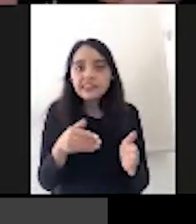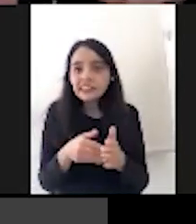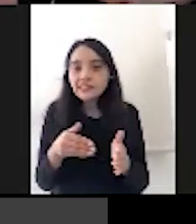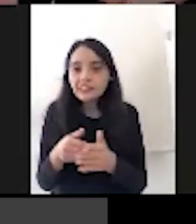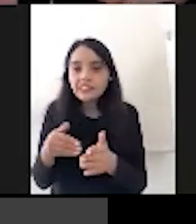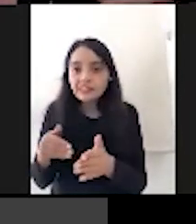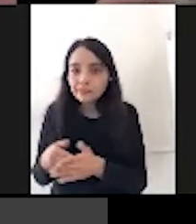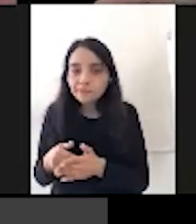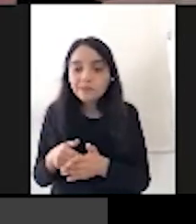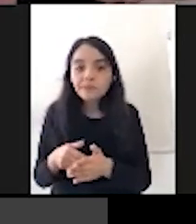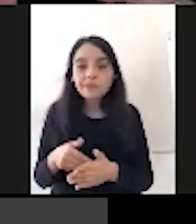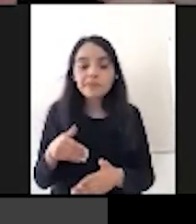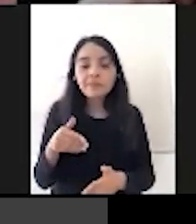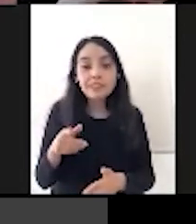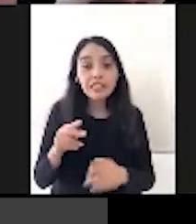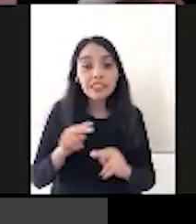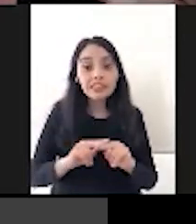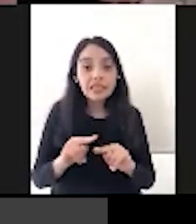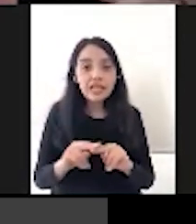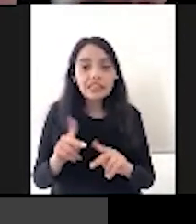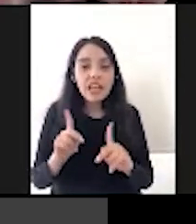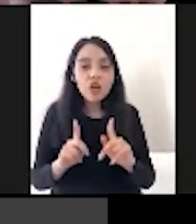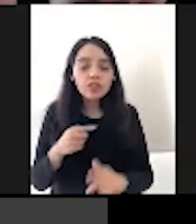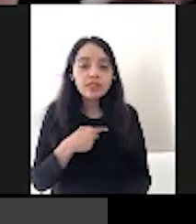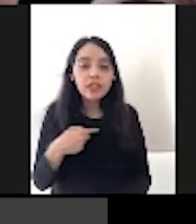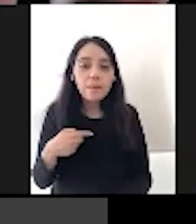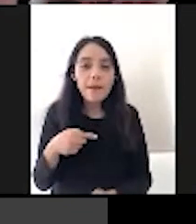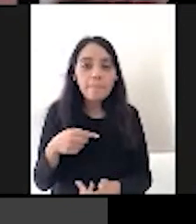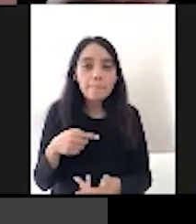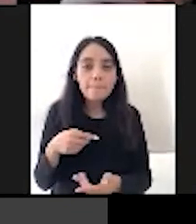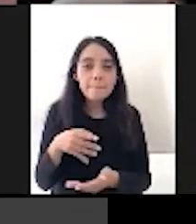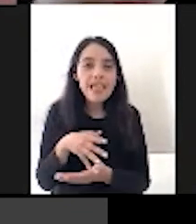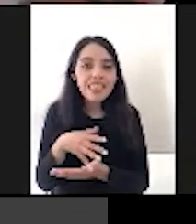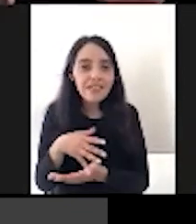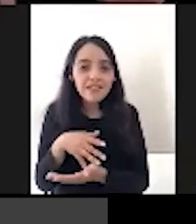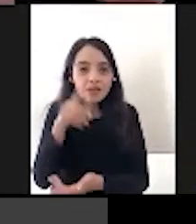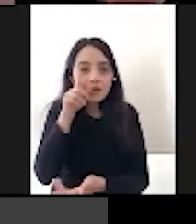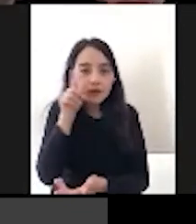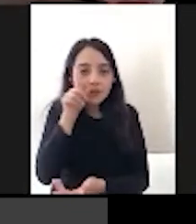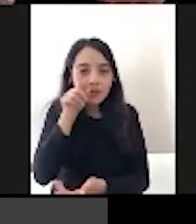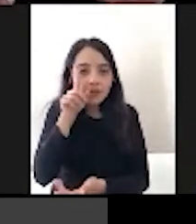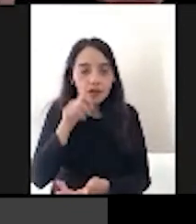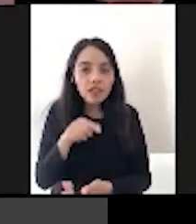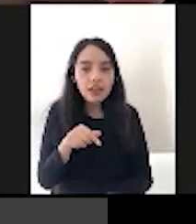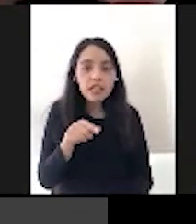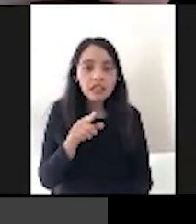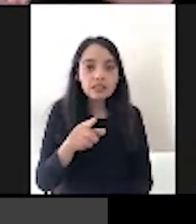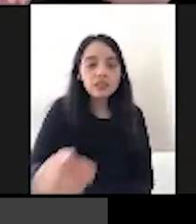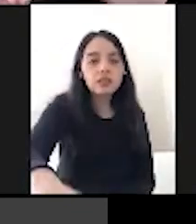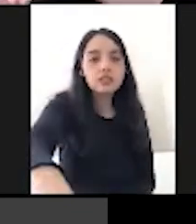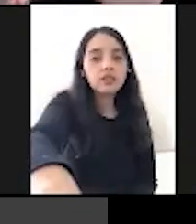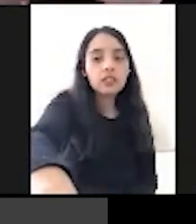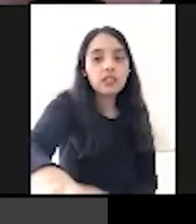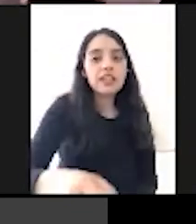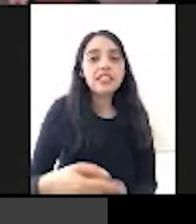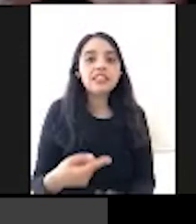se desarrolla lo que se llama una inestabilidad de fijación, y es que el ojo se mueve mucho. Esto es una dificultad visional sumada a su déficit